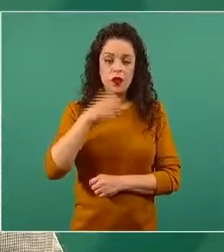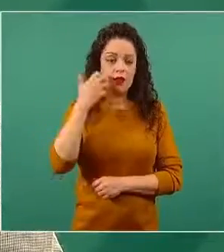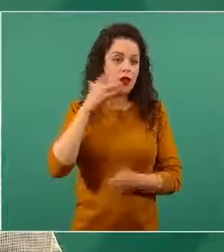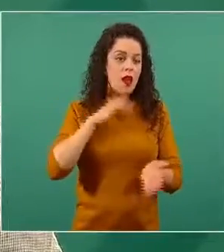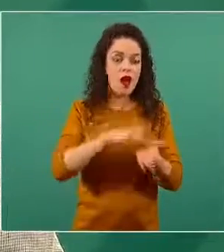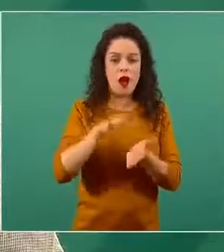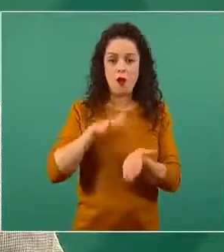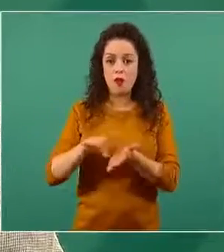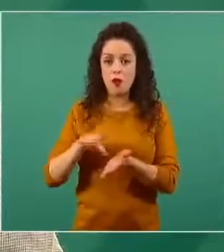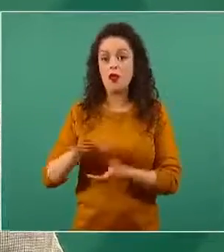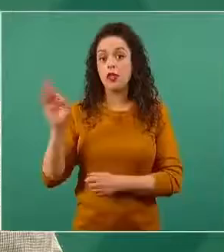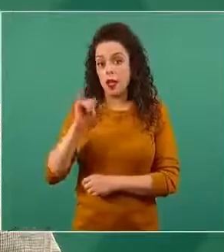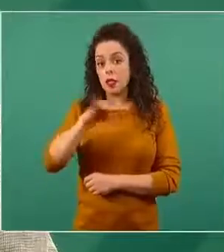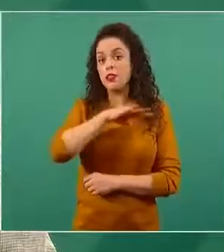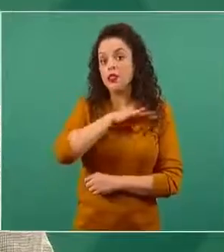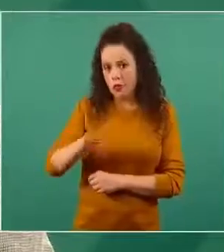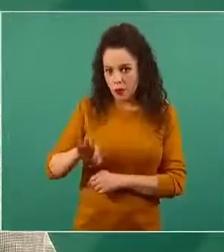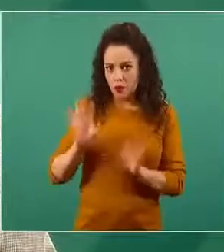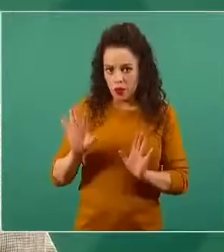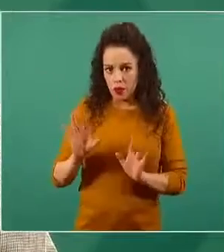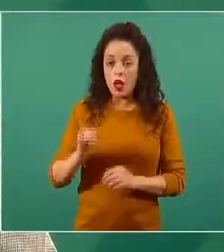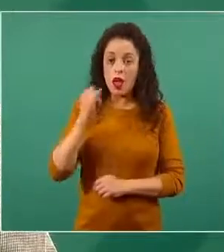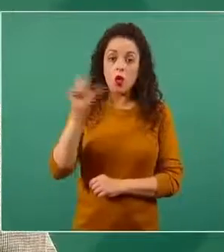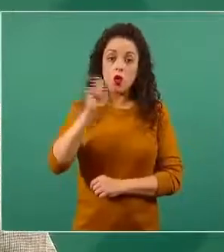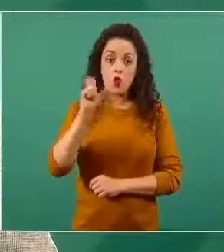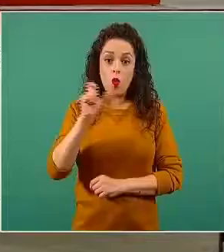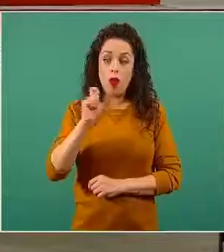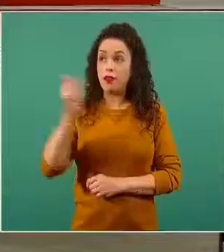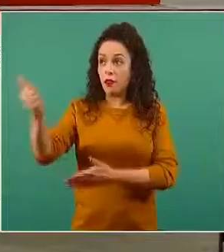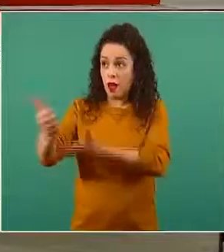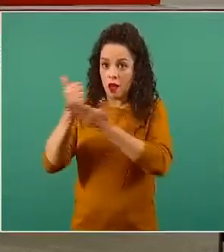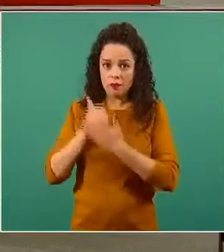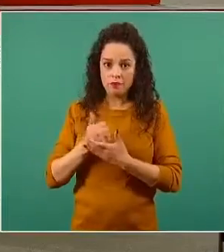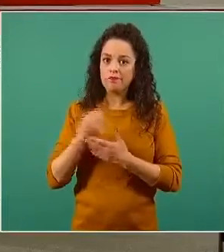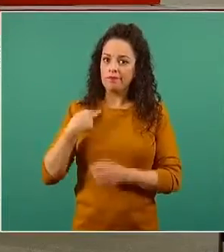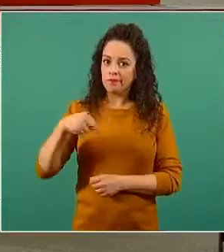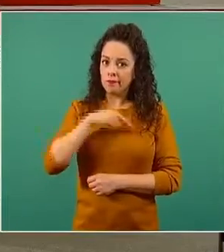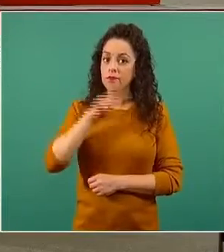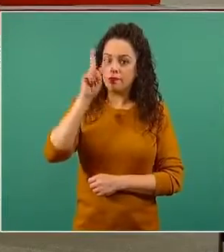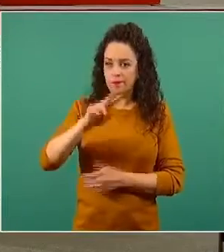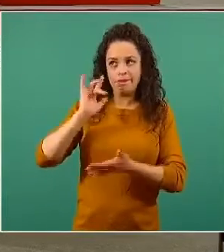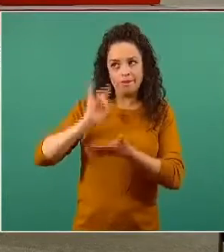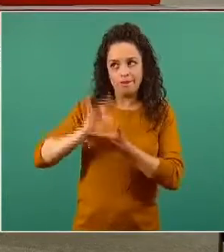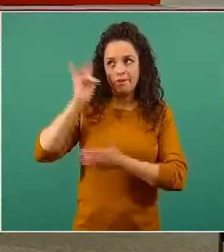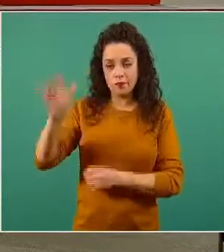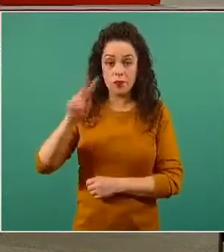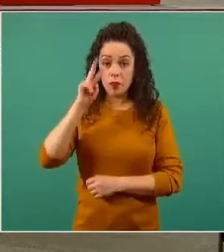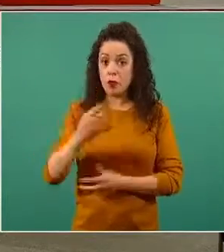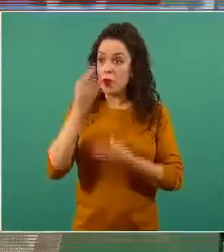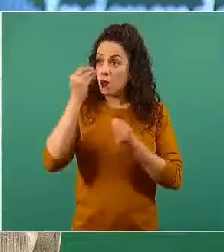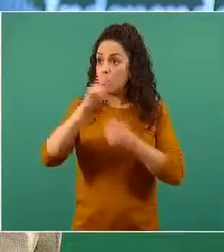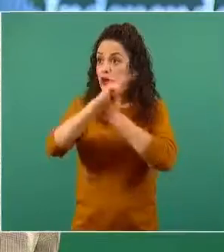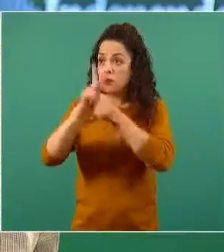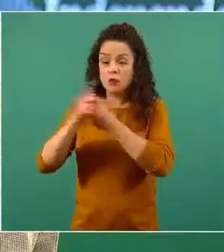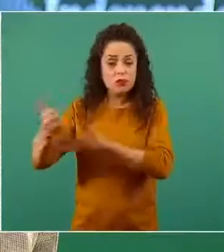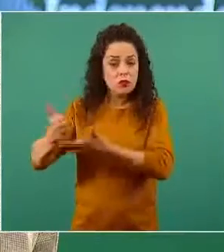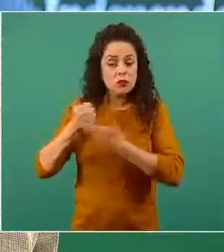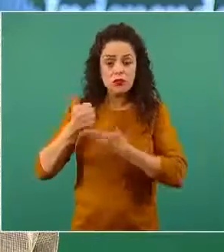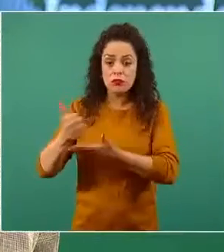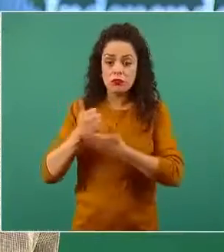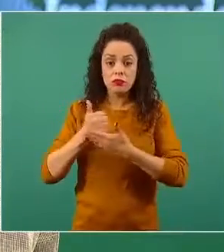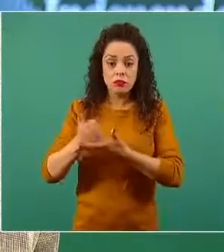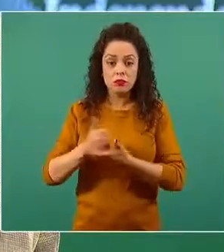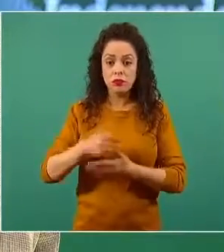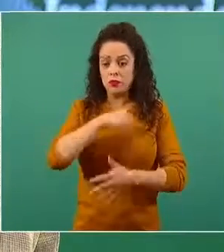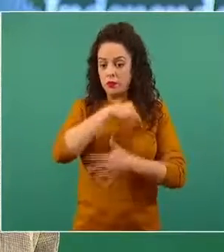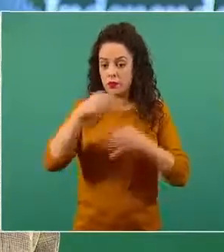es posible y agradecemos cuando se nos ayuda. Hemos recibido una ayuda importante de muchas naciones, todas las que me ha mencionado el